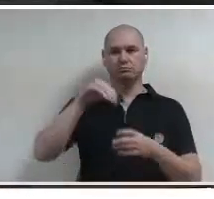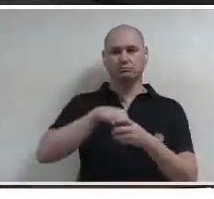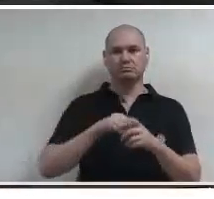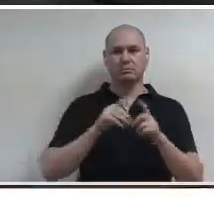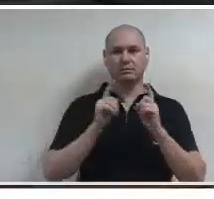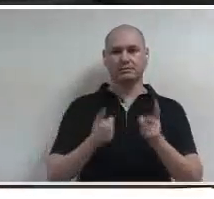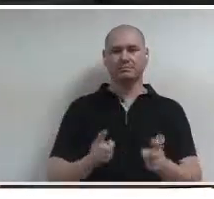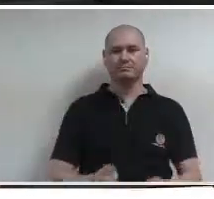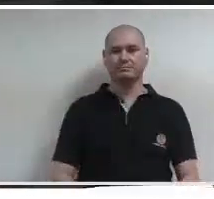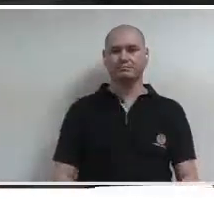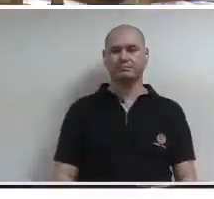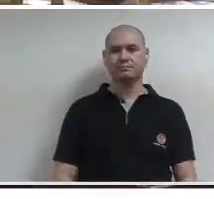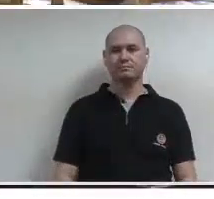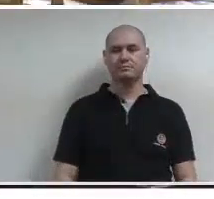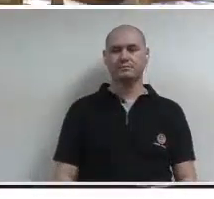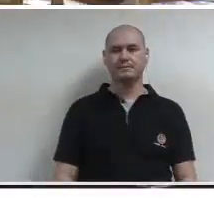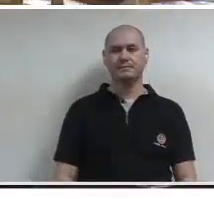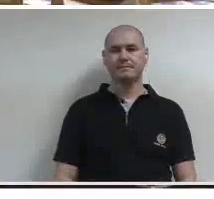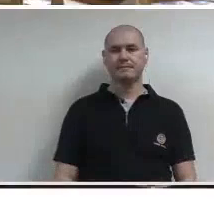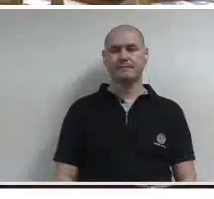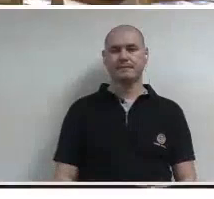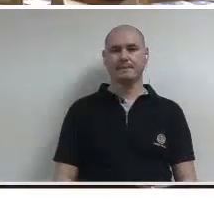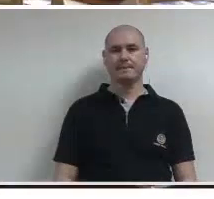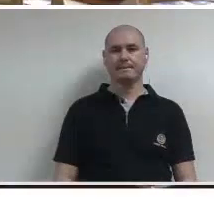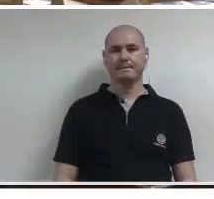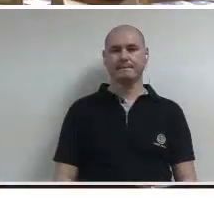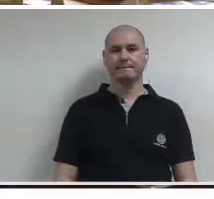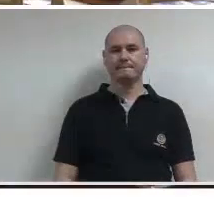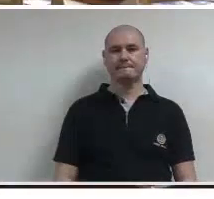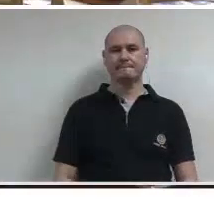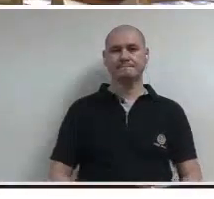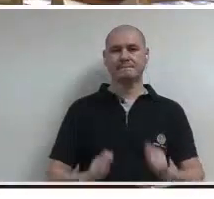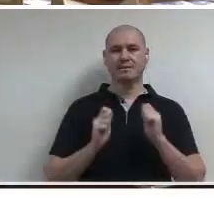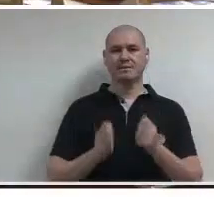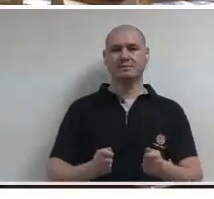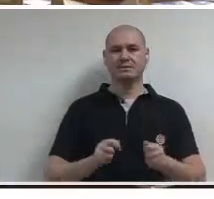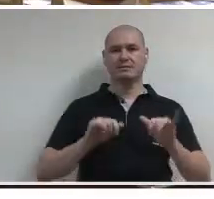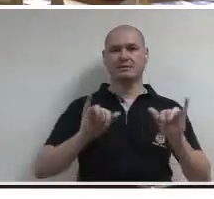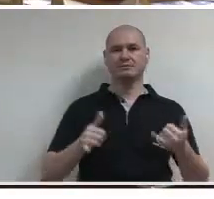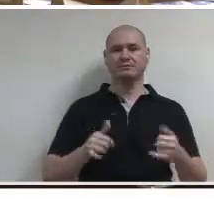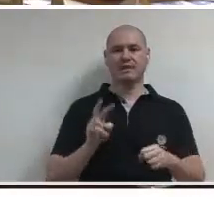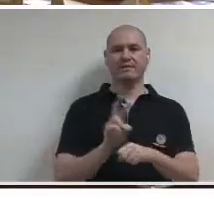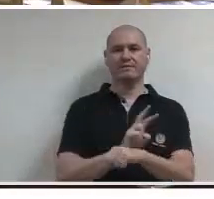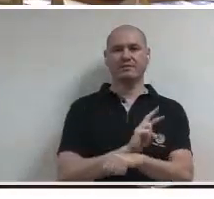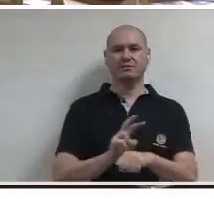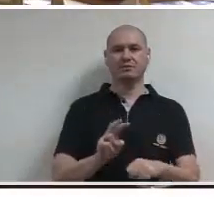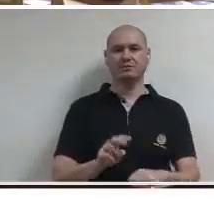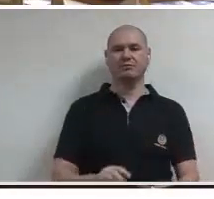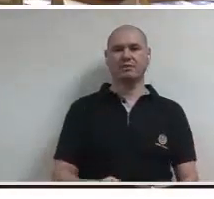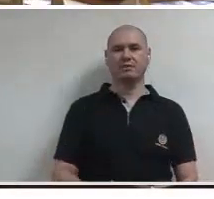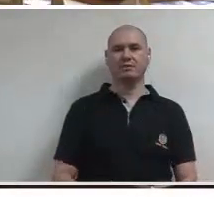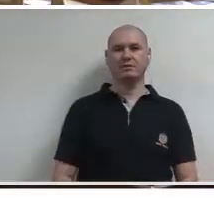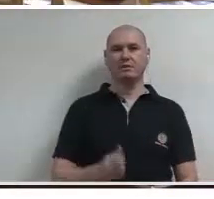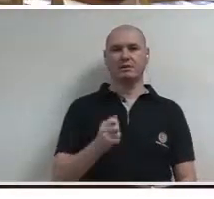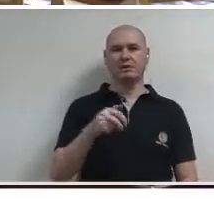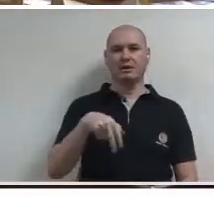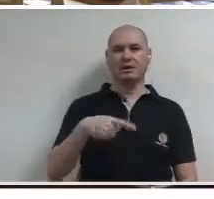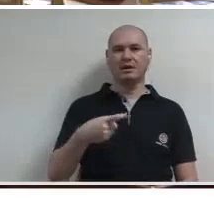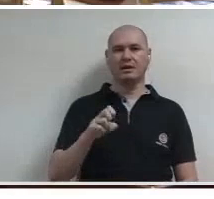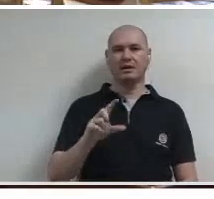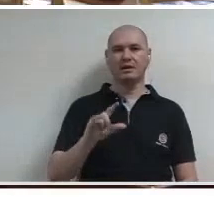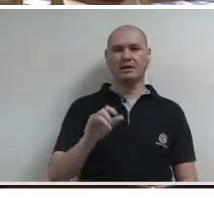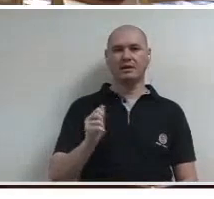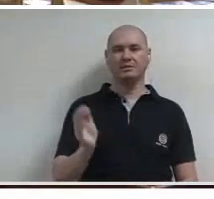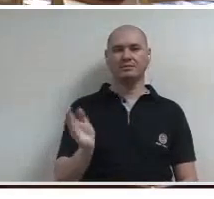Referencia y me hace y por entre hija y por amor a Moneña de. Designada como defensora Curuguatú, la abogada Angélica María.